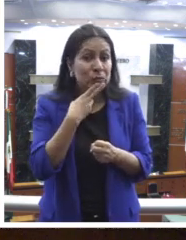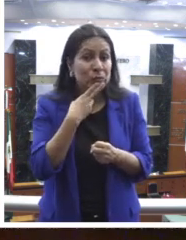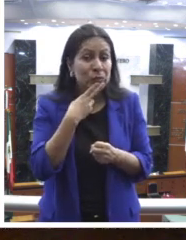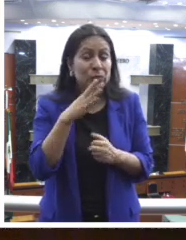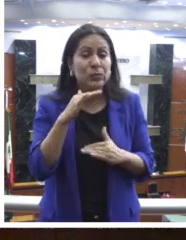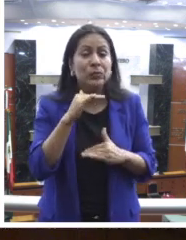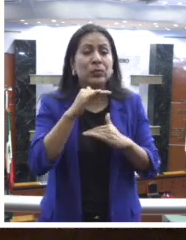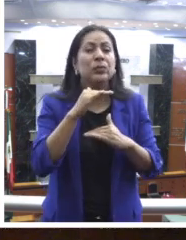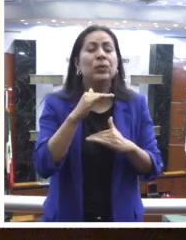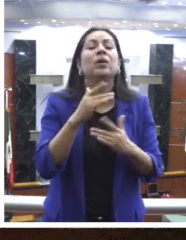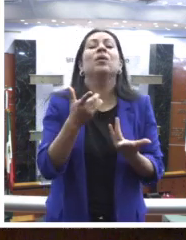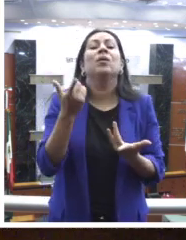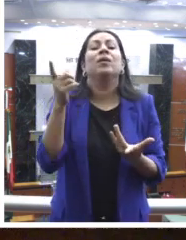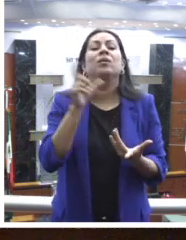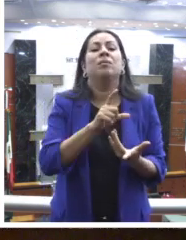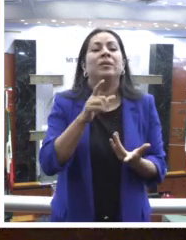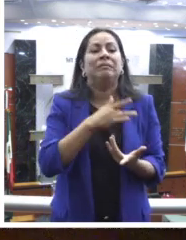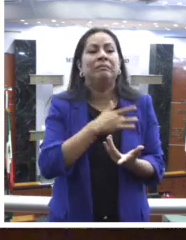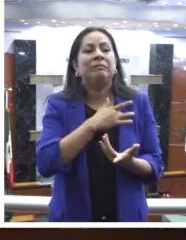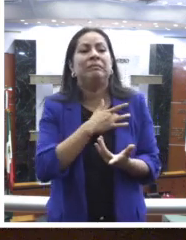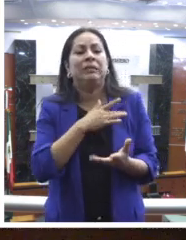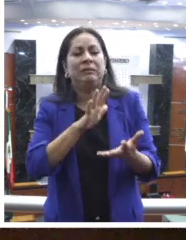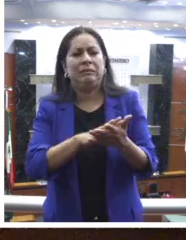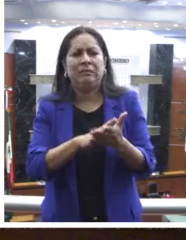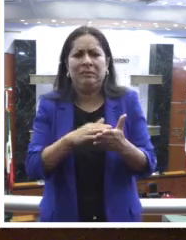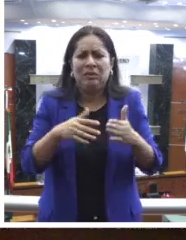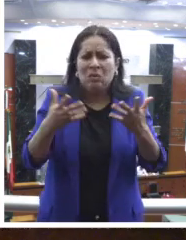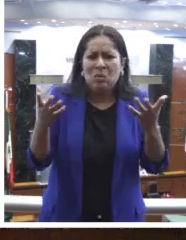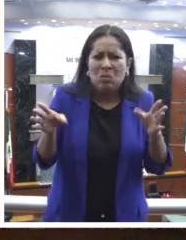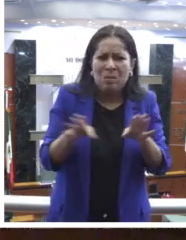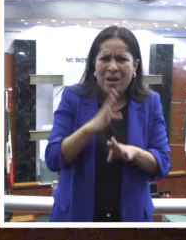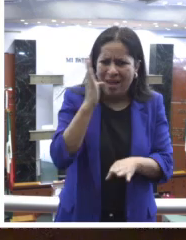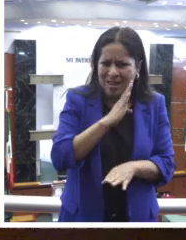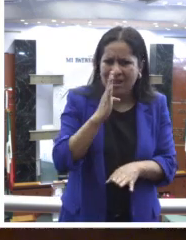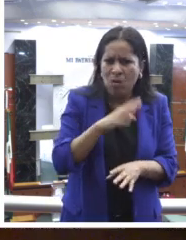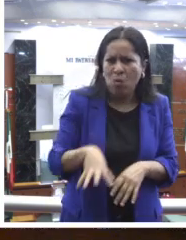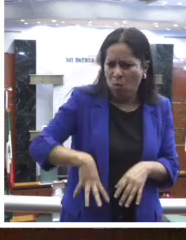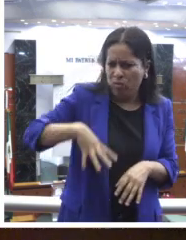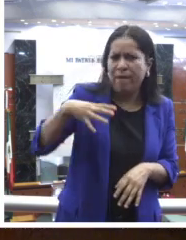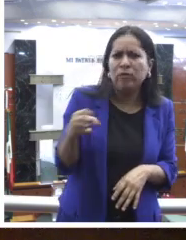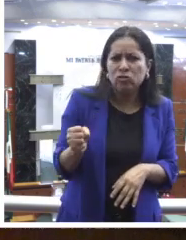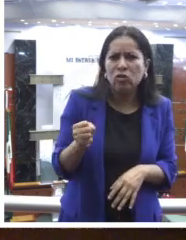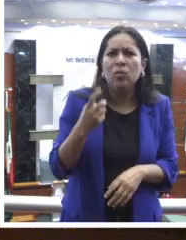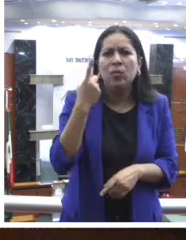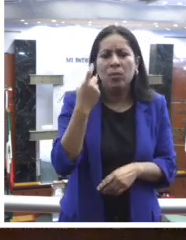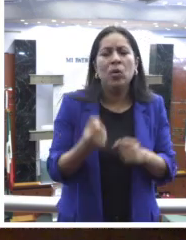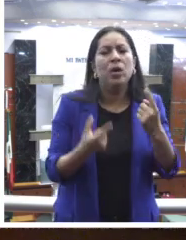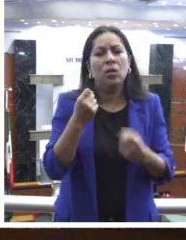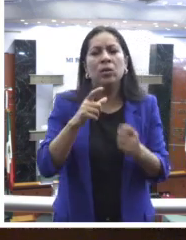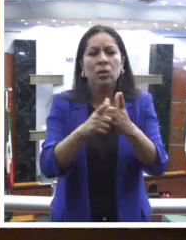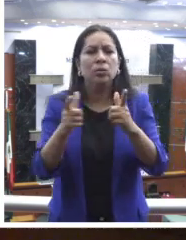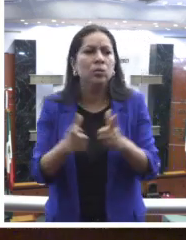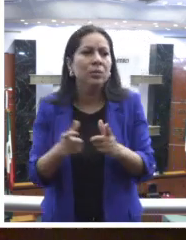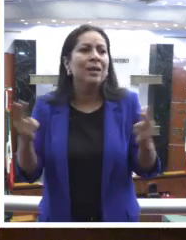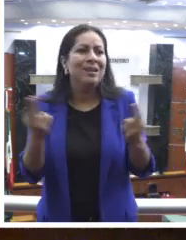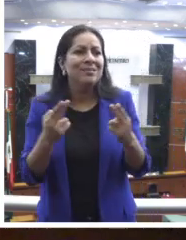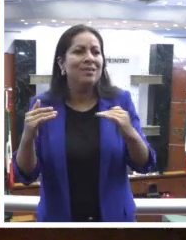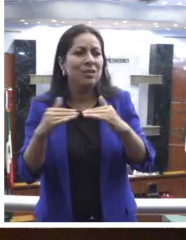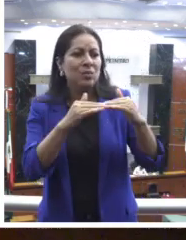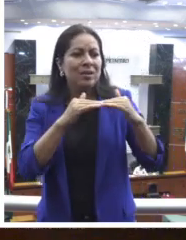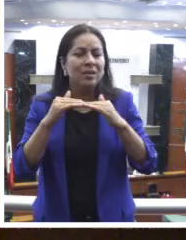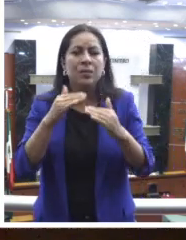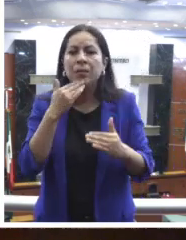todo cuando se percibe que pueda llevar a detenciones injustificadas o excesivas por ello algunos sectores defienden la necesidad de un equilibrio